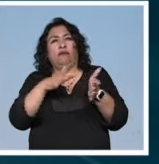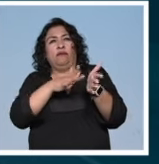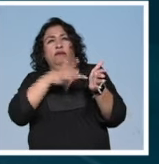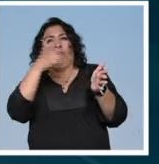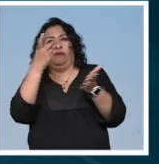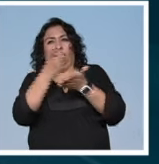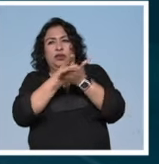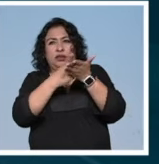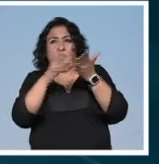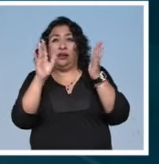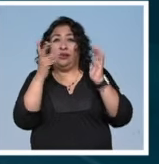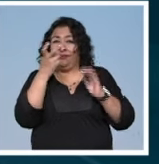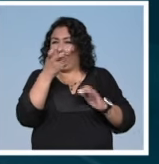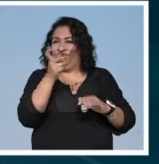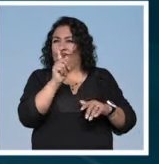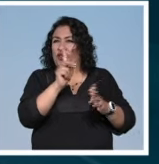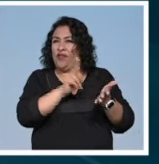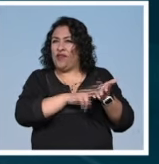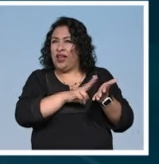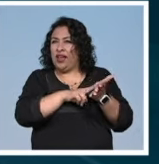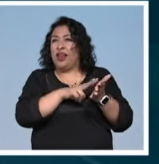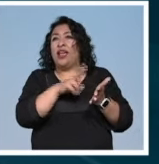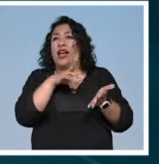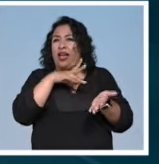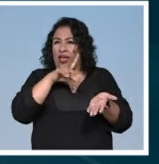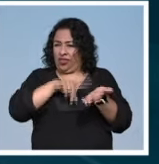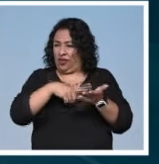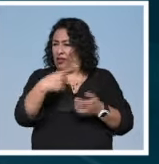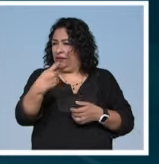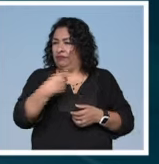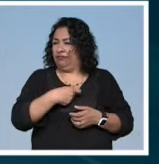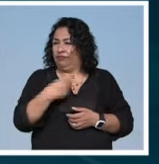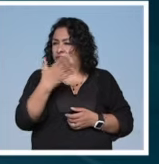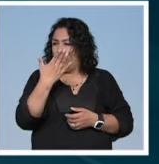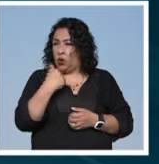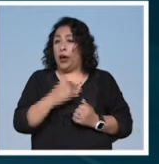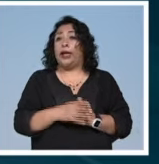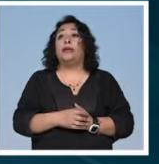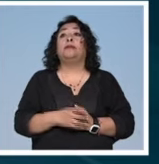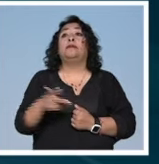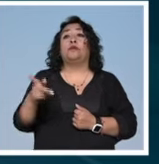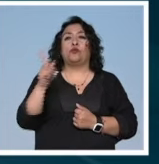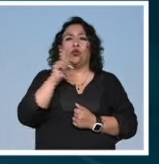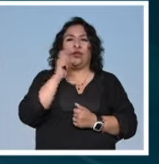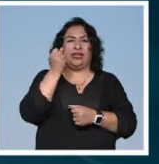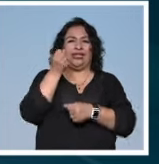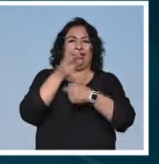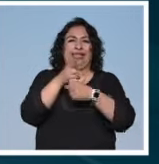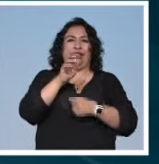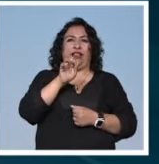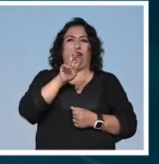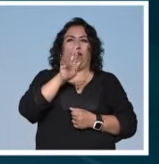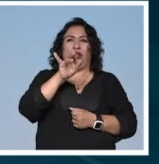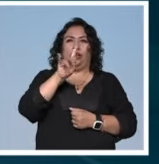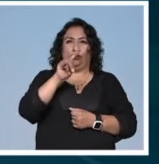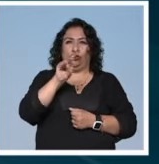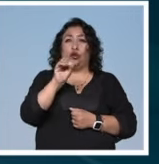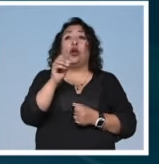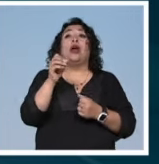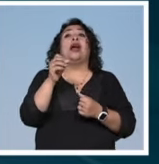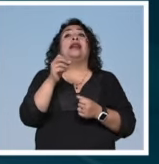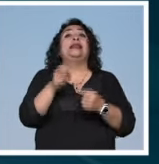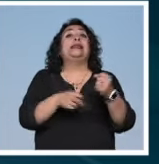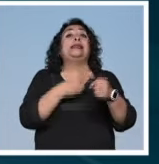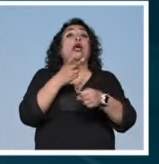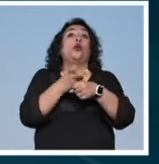diseños, aunque esos no cuentan con la misma carga identitaria. Como dice la secretaria Frausto, estamos hablando de la